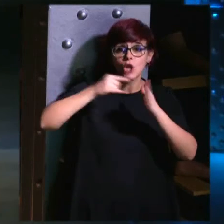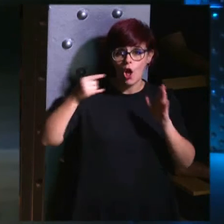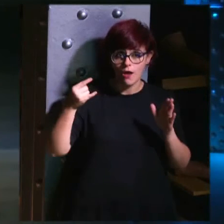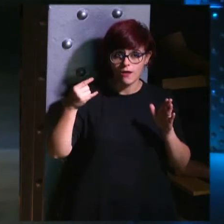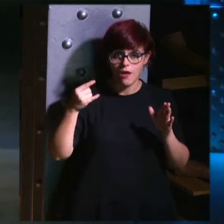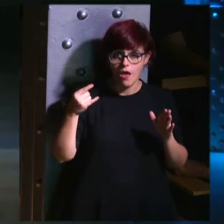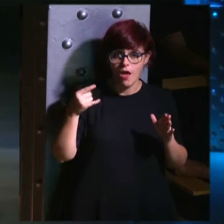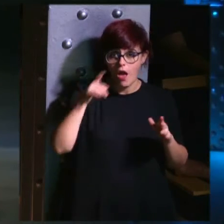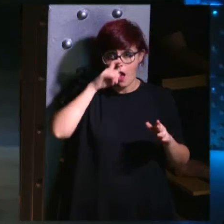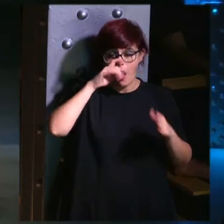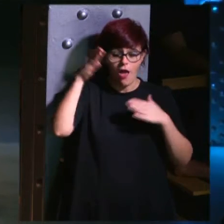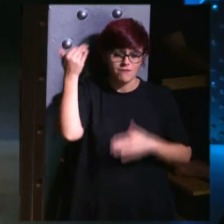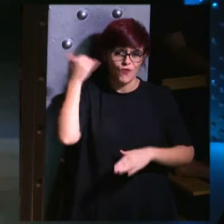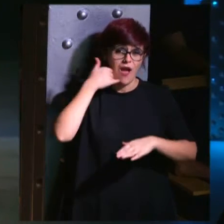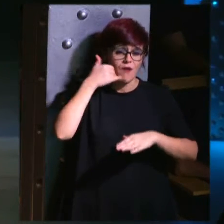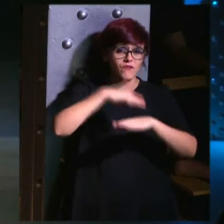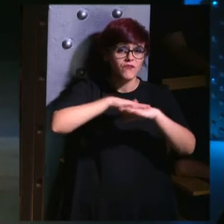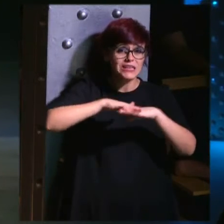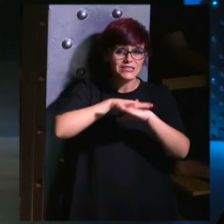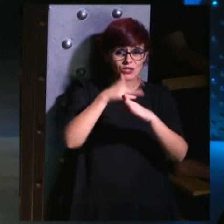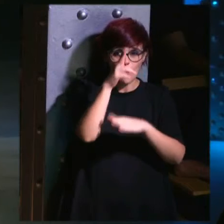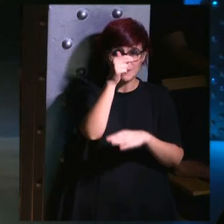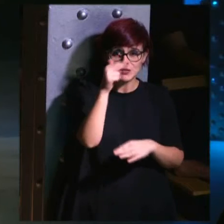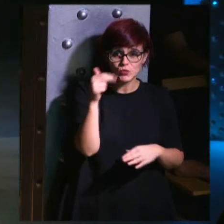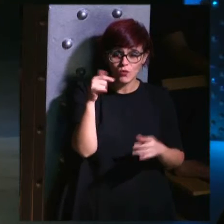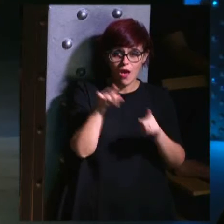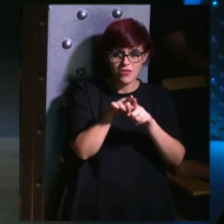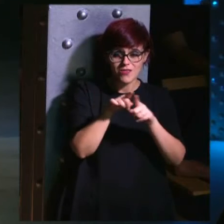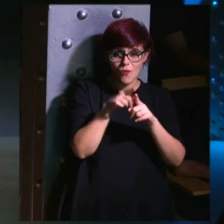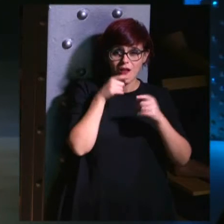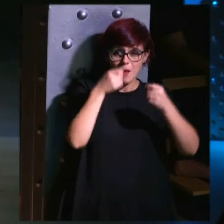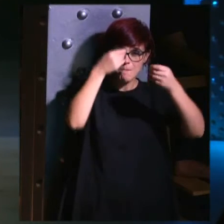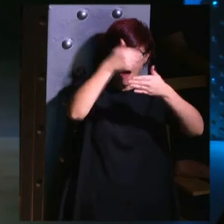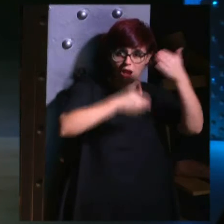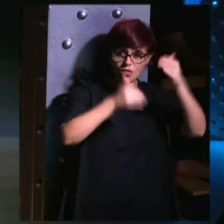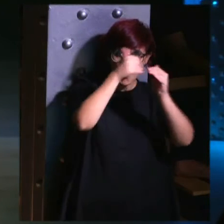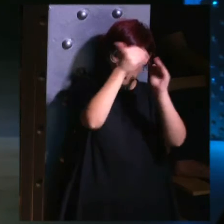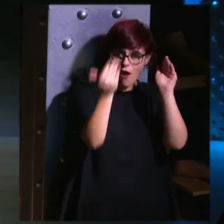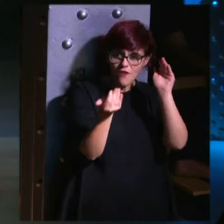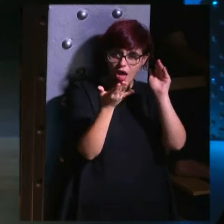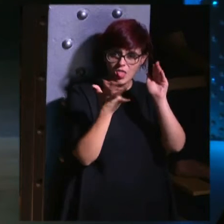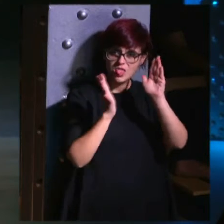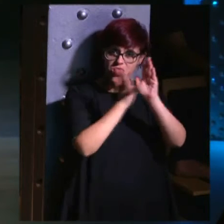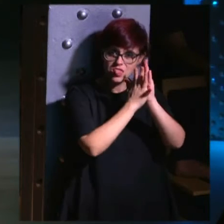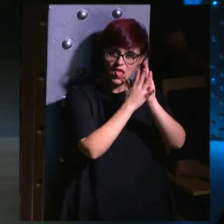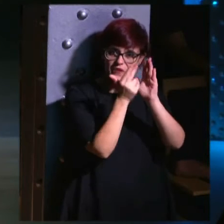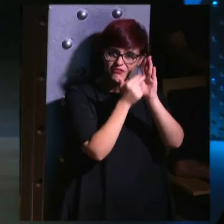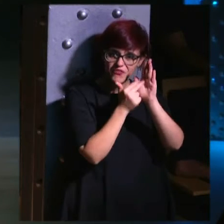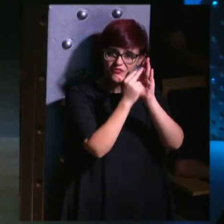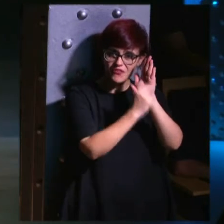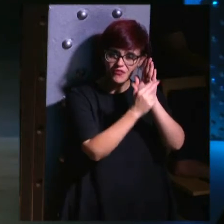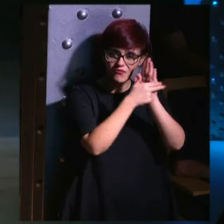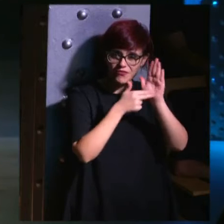Desde una tecnología tan básica, ¿no?, como la pintura que utilizábamos para pintar en las paredes de las cuevas, o la escritura, que como tal